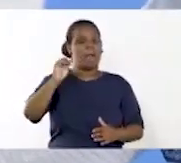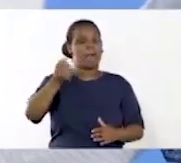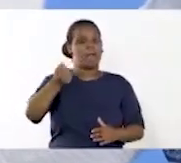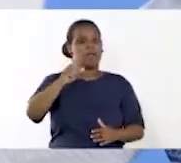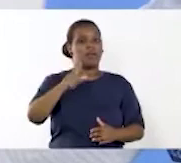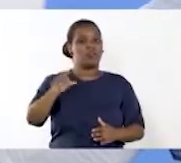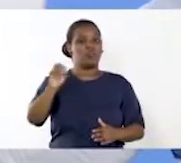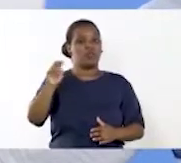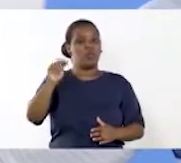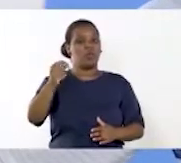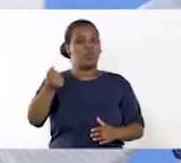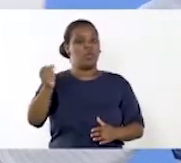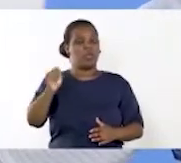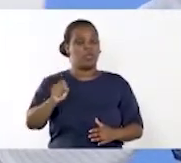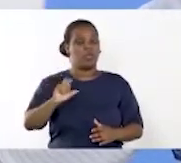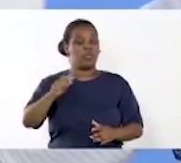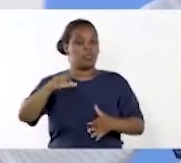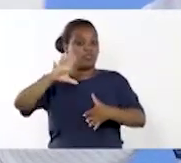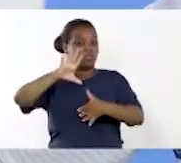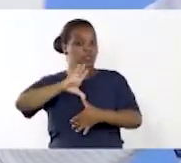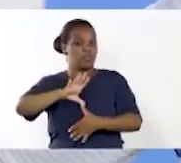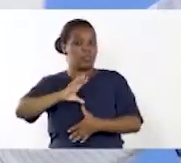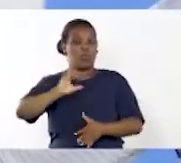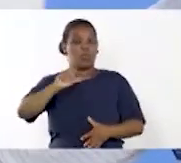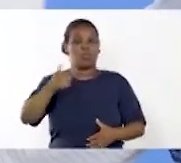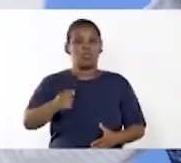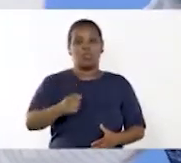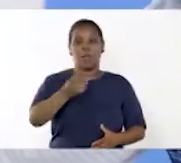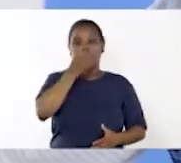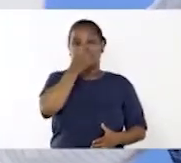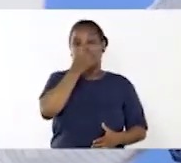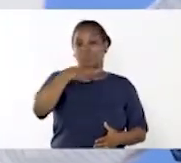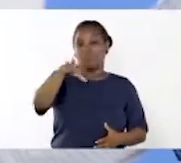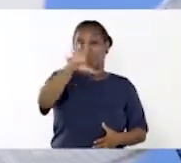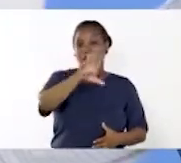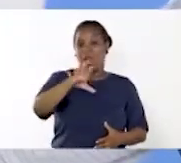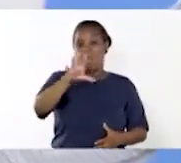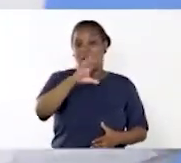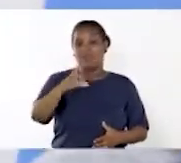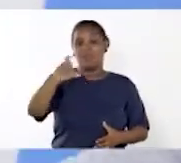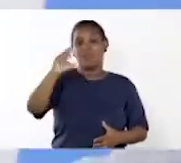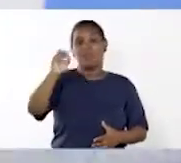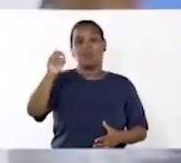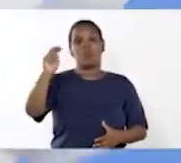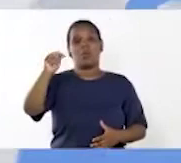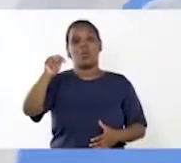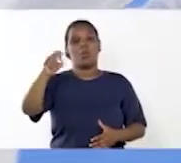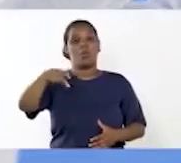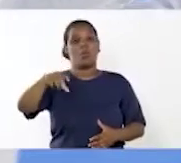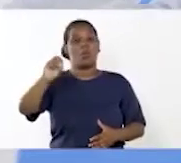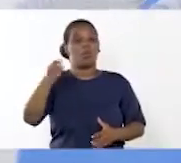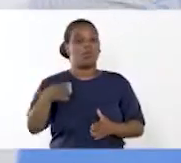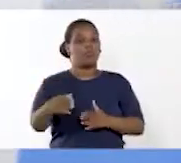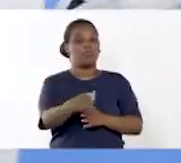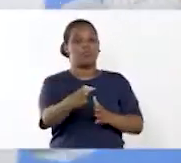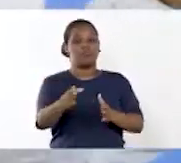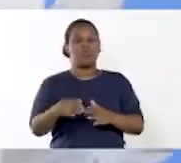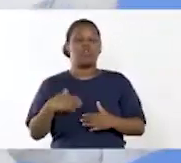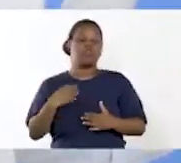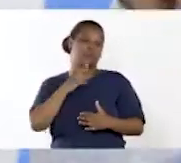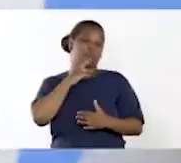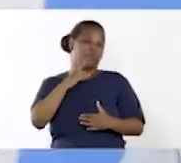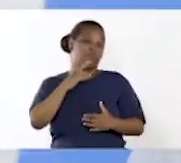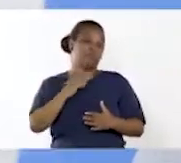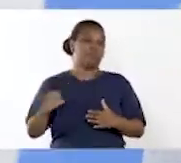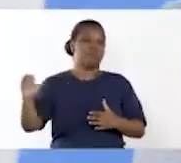en nuestra América, cuando hablamos del Congo, allá en el África, y así vamos a estar hablando, y eso es un producto de la faja ecuatorial,